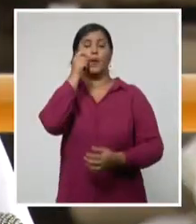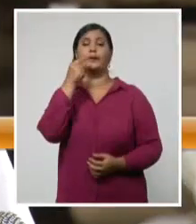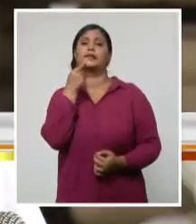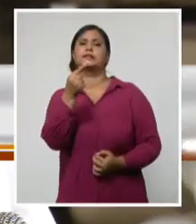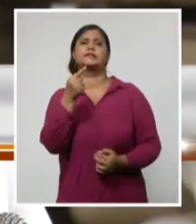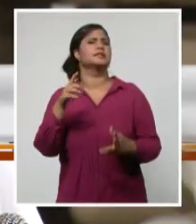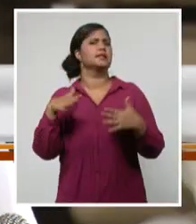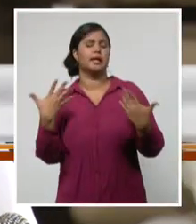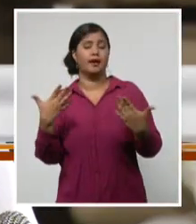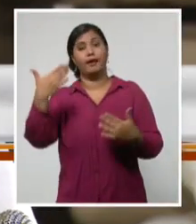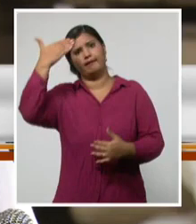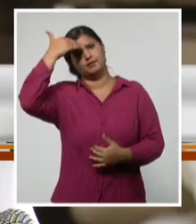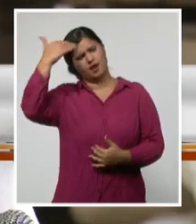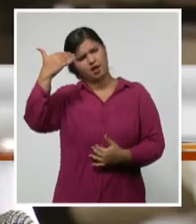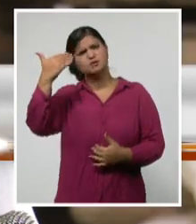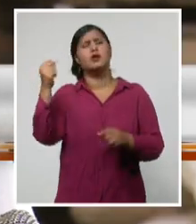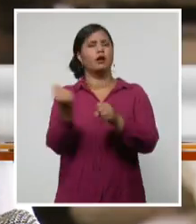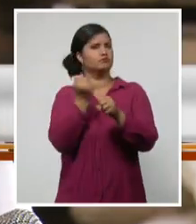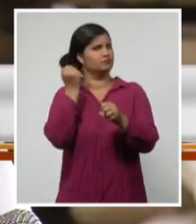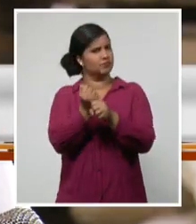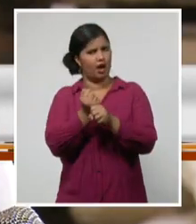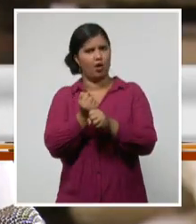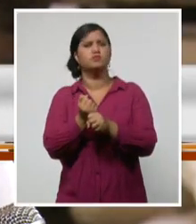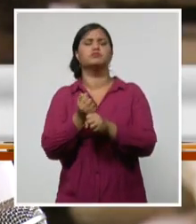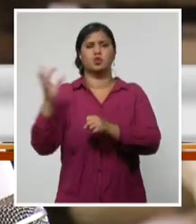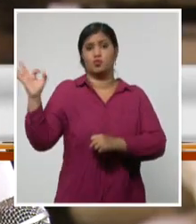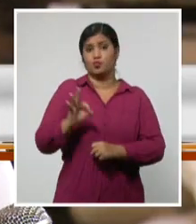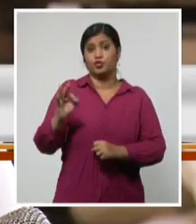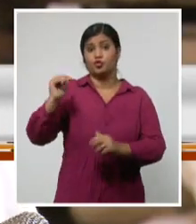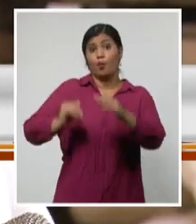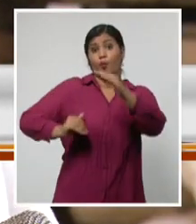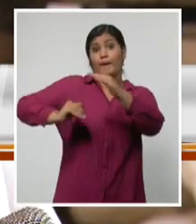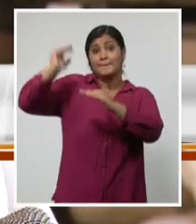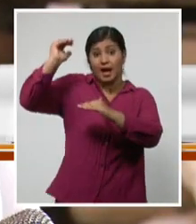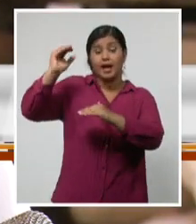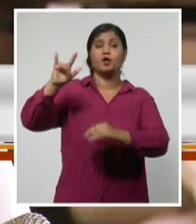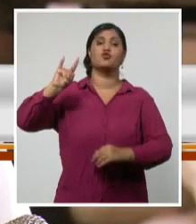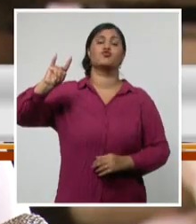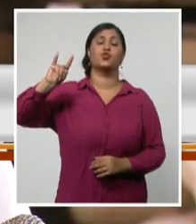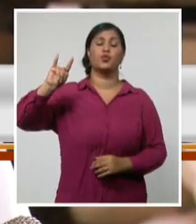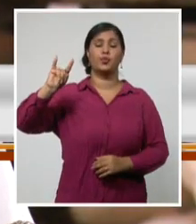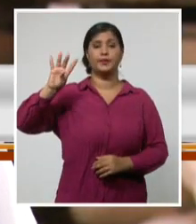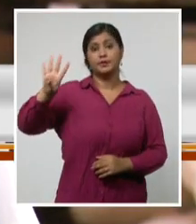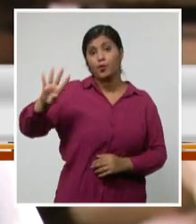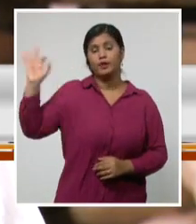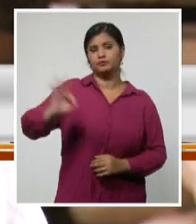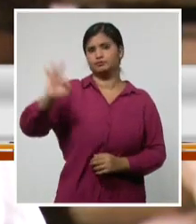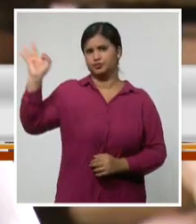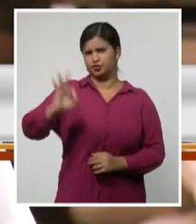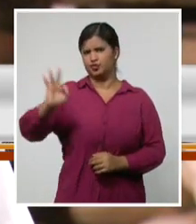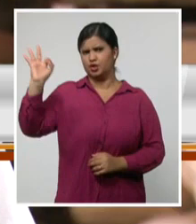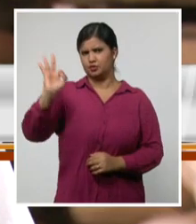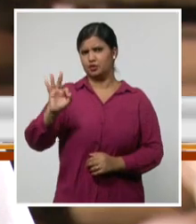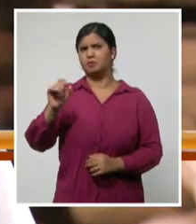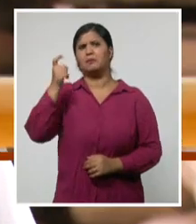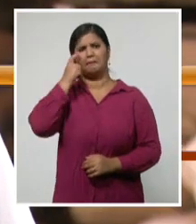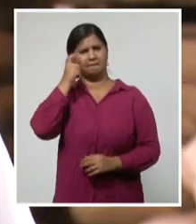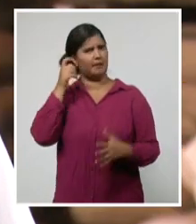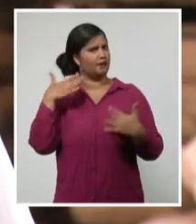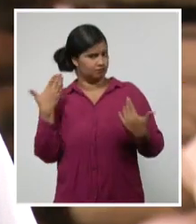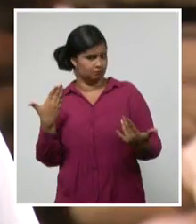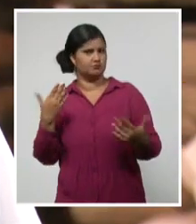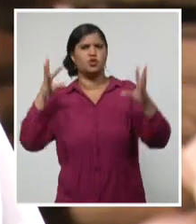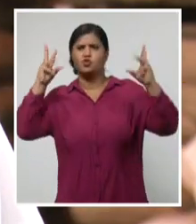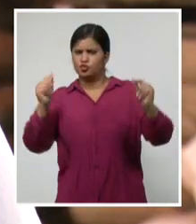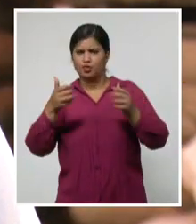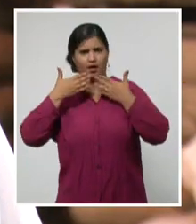que hoy los por ciento cálidas rondan por encima del 94% de serv a 10 es que nosotros logramos que nuestros para el principalmente los planes de